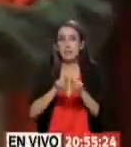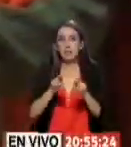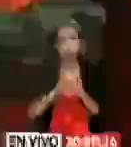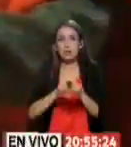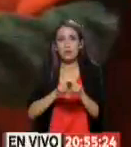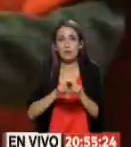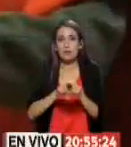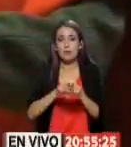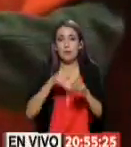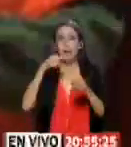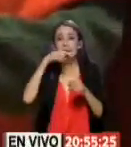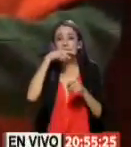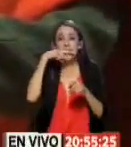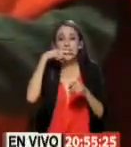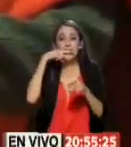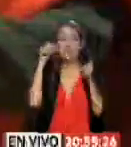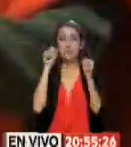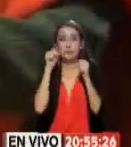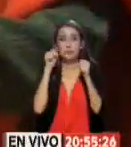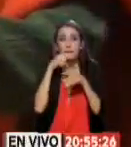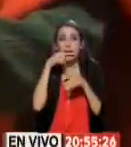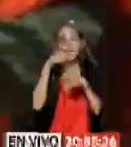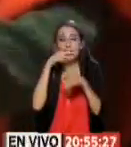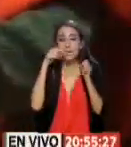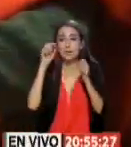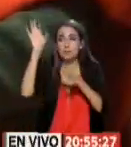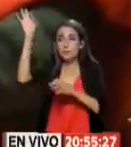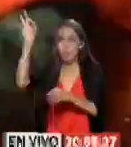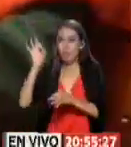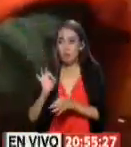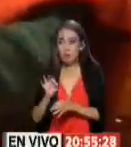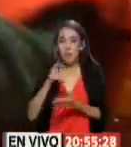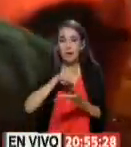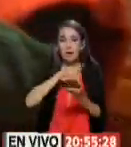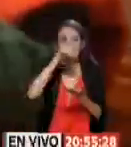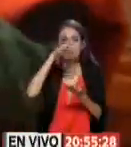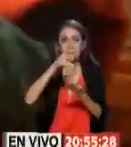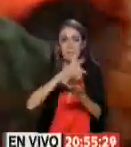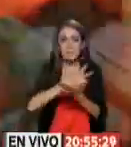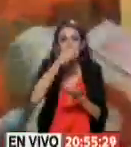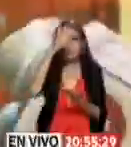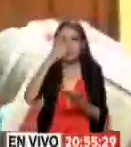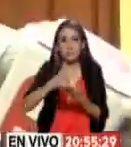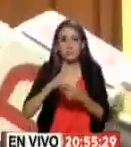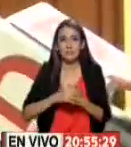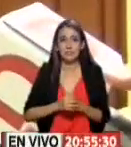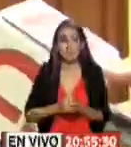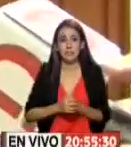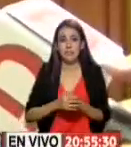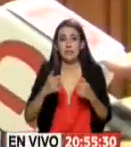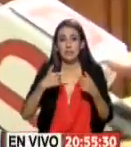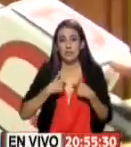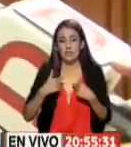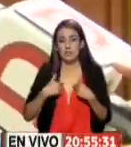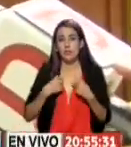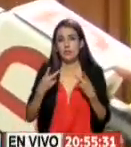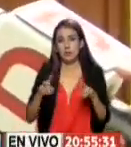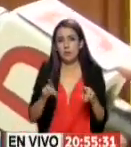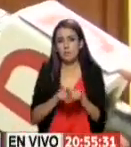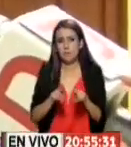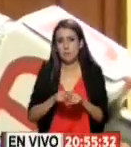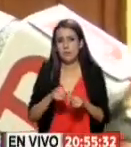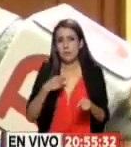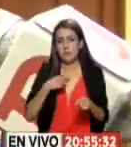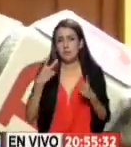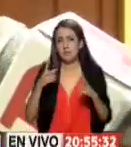Chimborazo, pueden servirse un helado hecho con el hielo directamente del nevado más alto del país. Yo mismo, como soy el hielo,